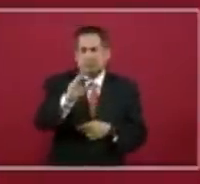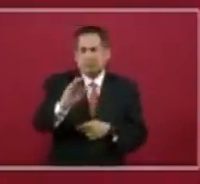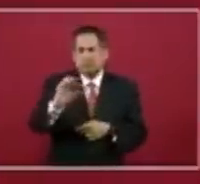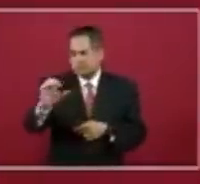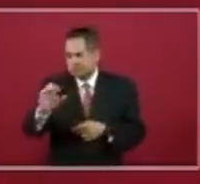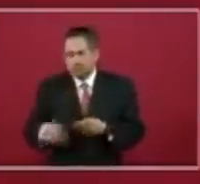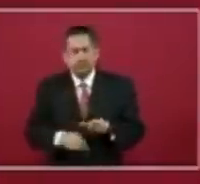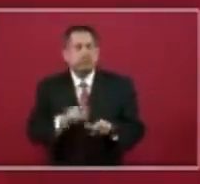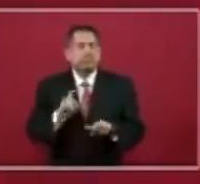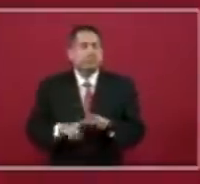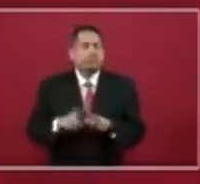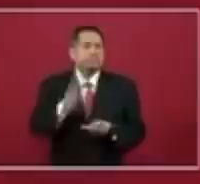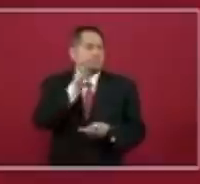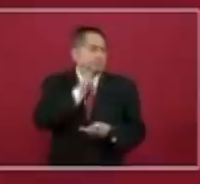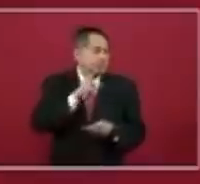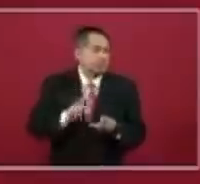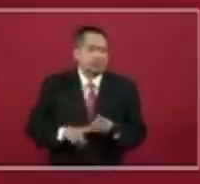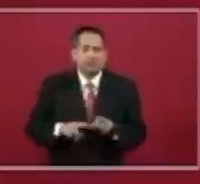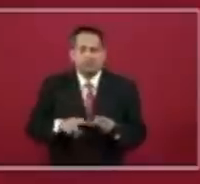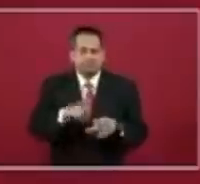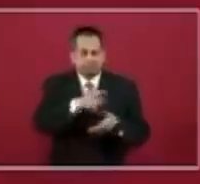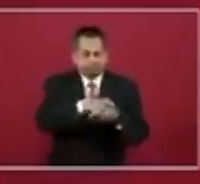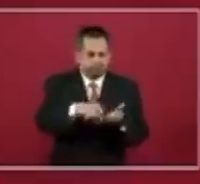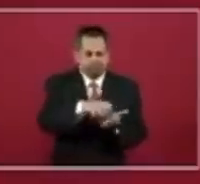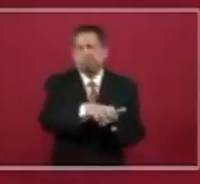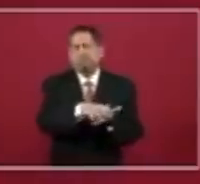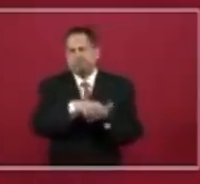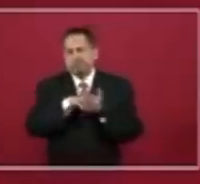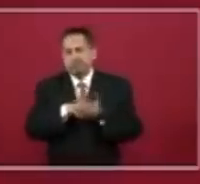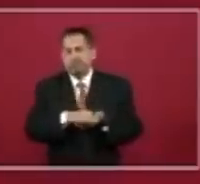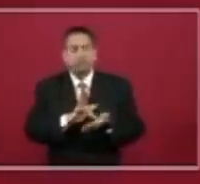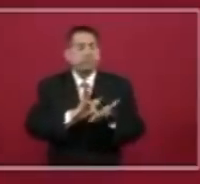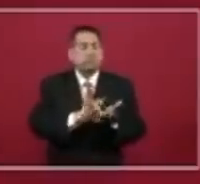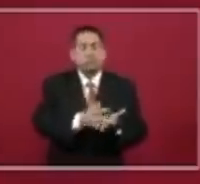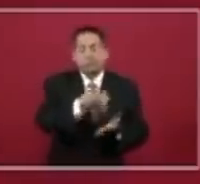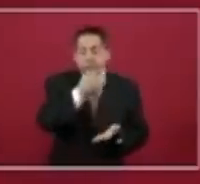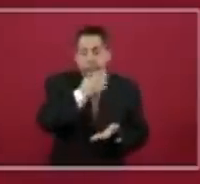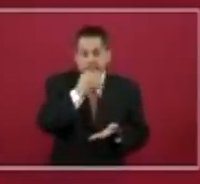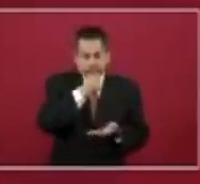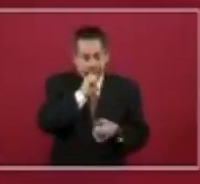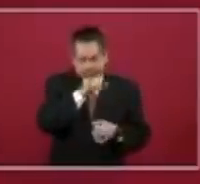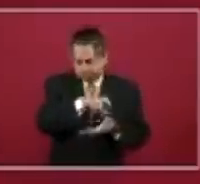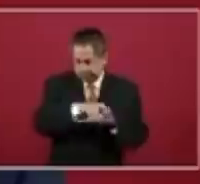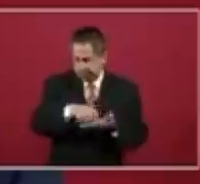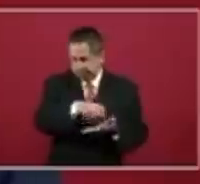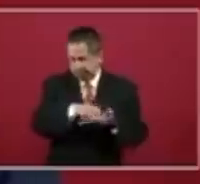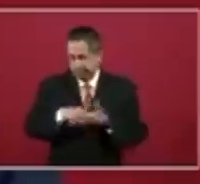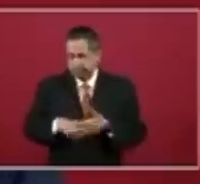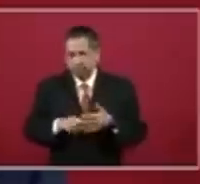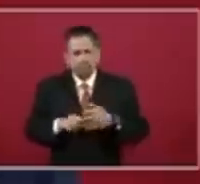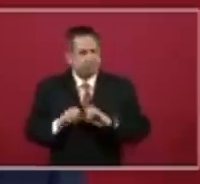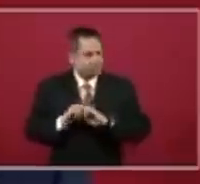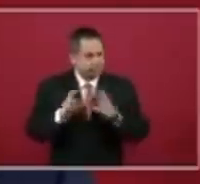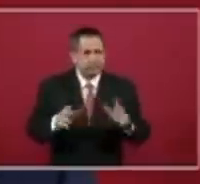Electricidad, en Pemex, en la compra de medicamentos, sin duda.